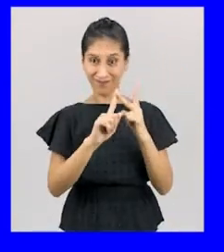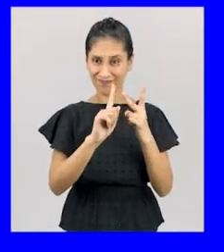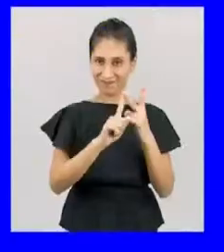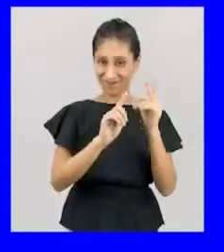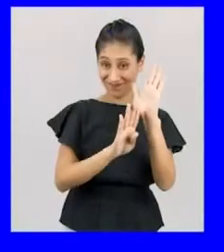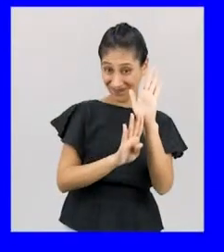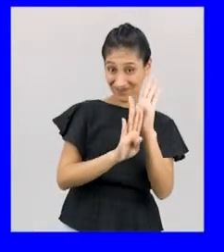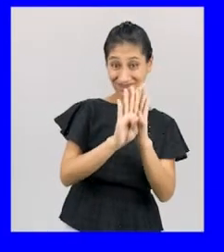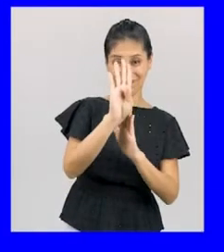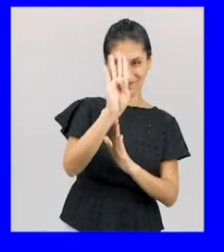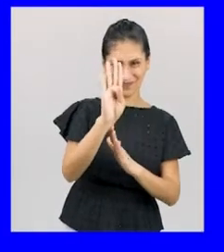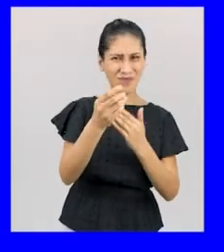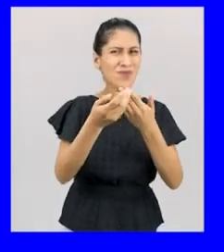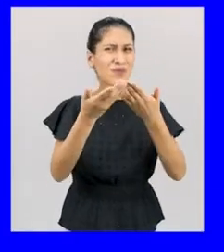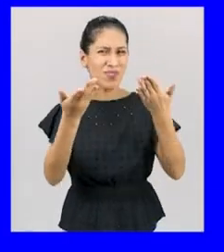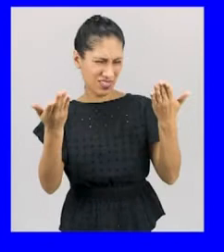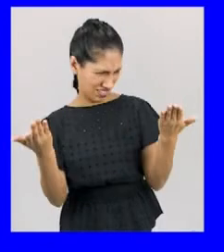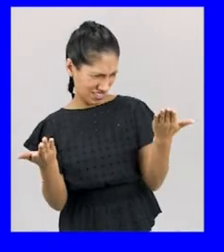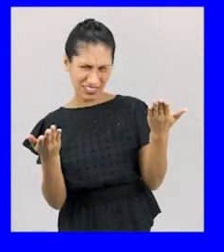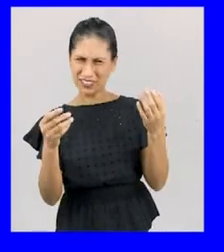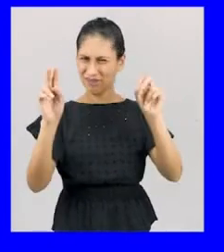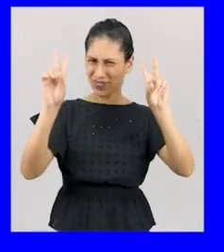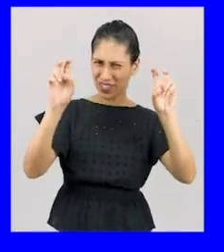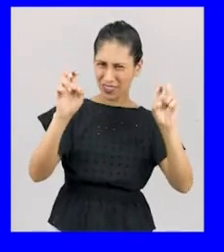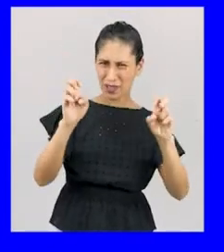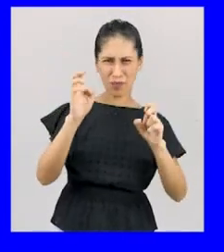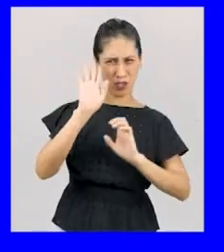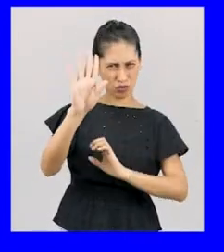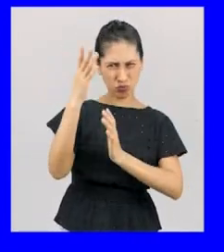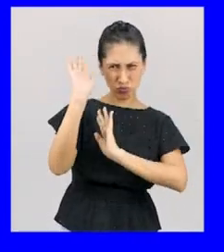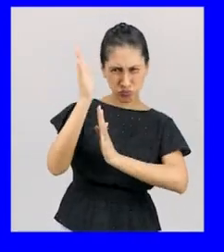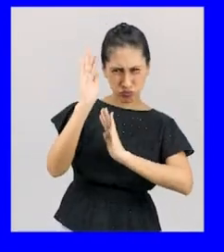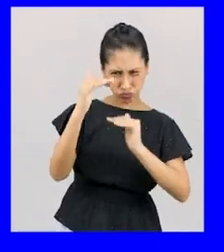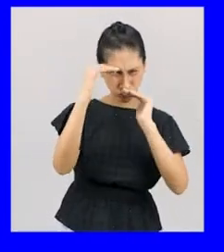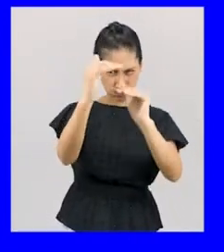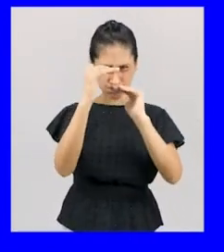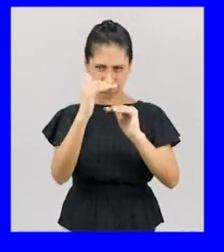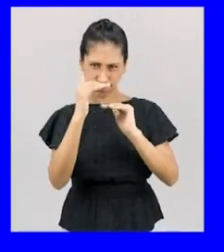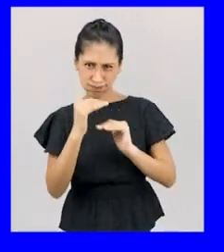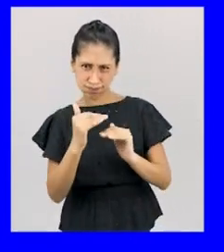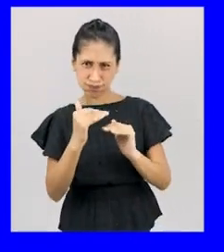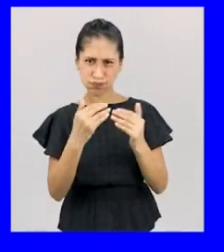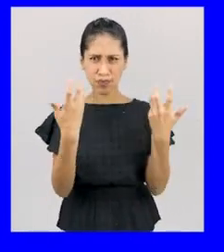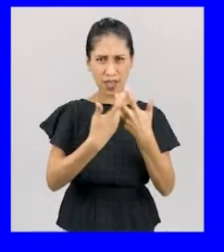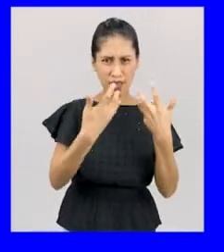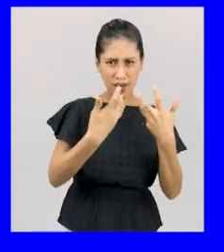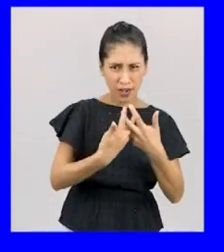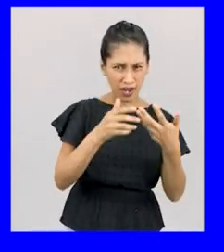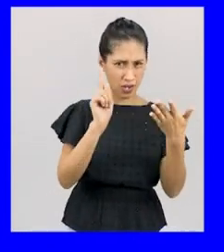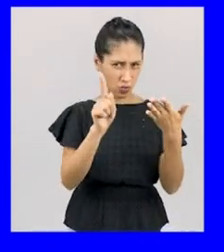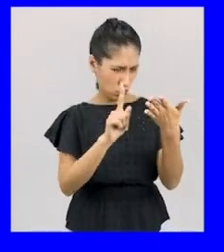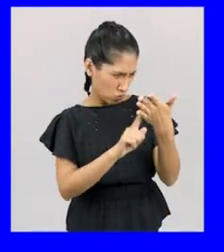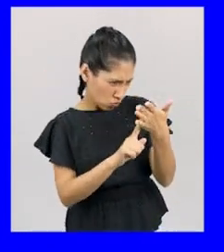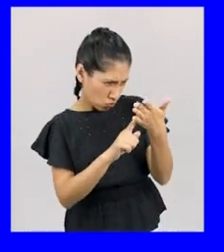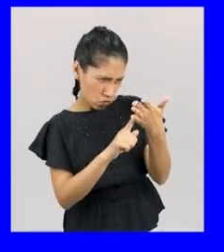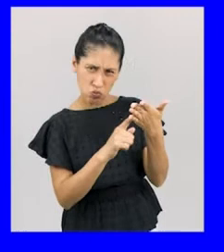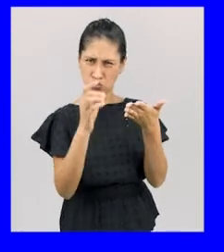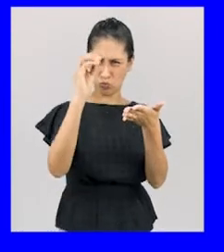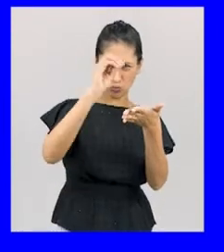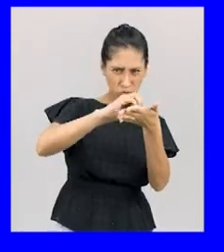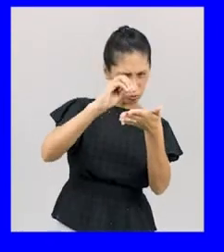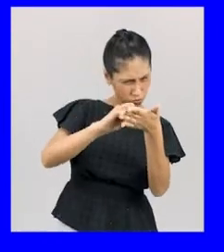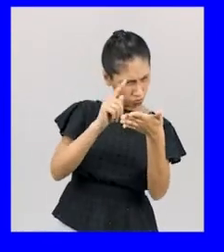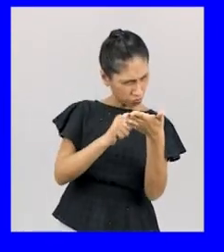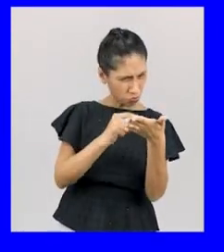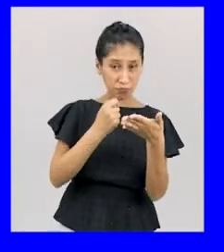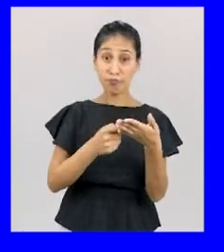desarrollo, es decir, la exposición del tema, que puede organizarse en capítulos o subtemas según la complejidad y variedad del